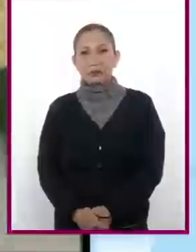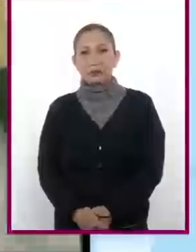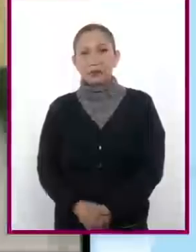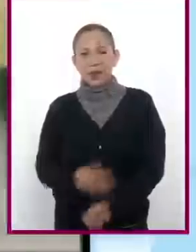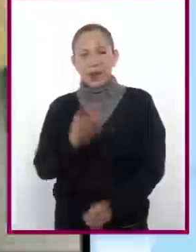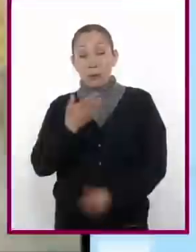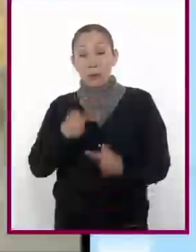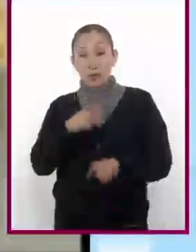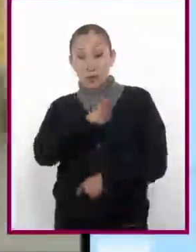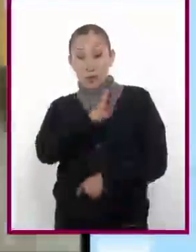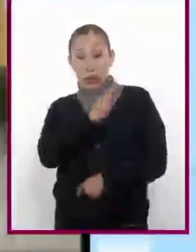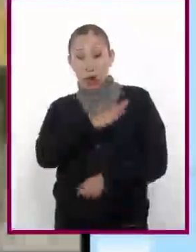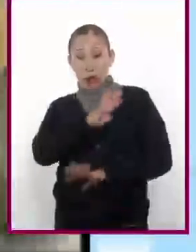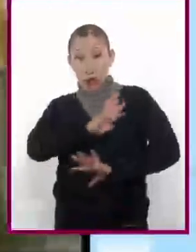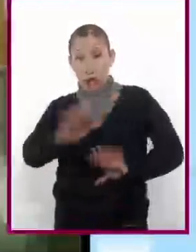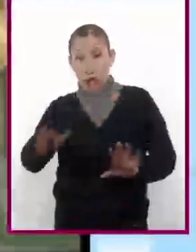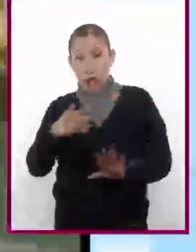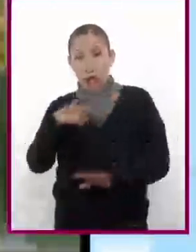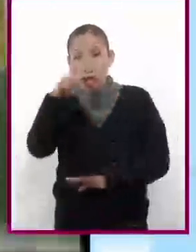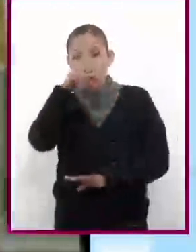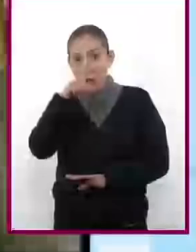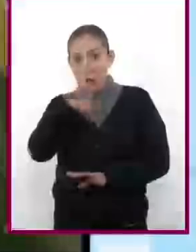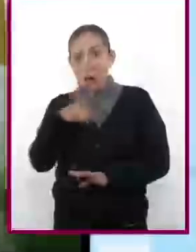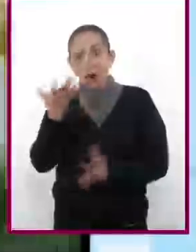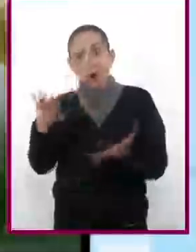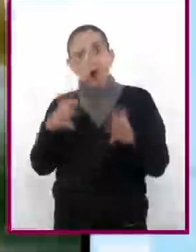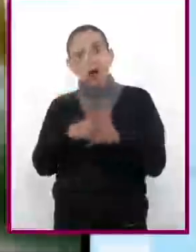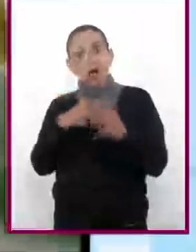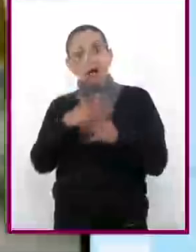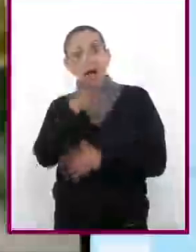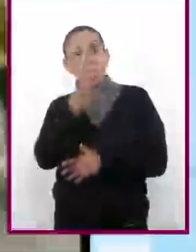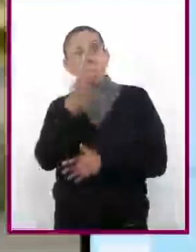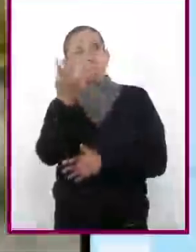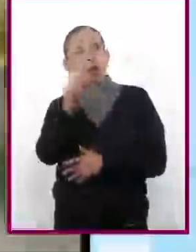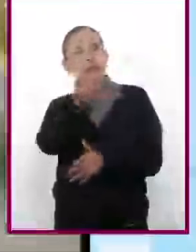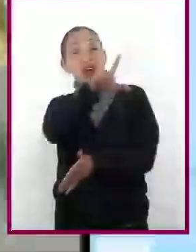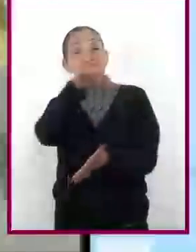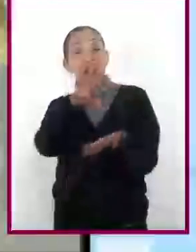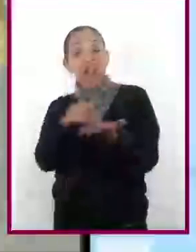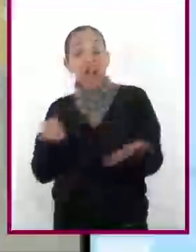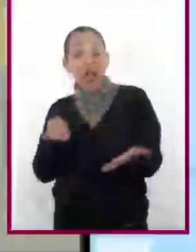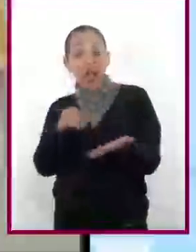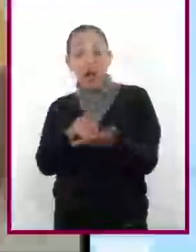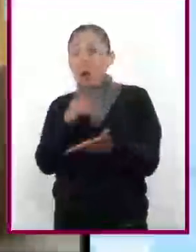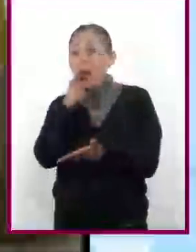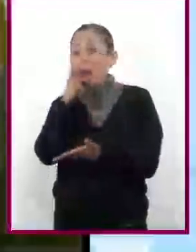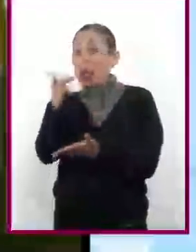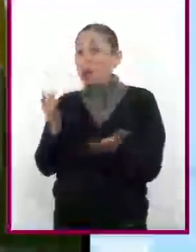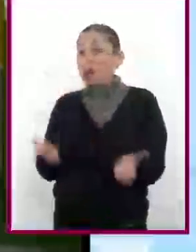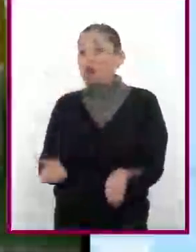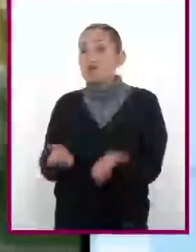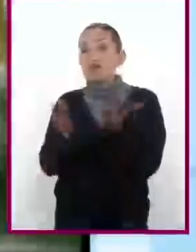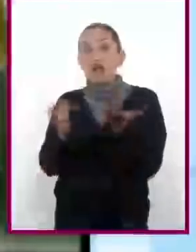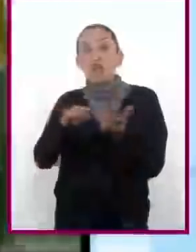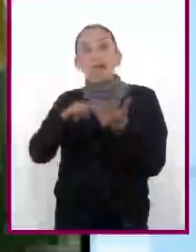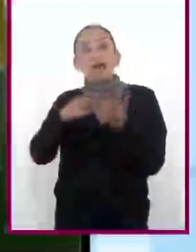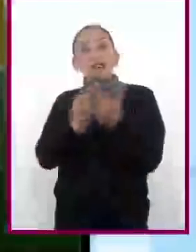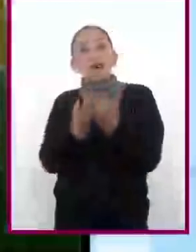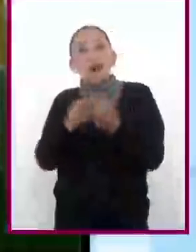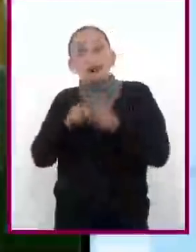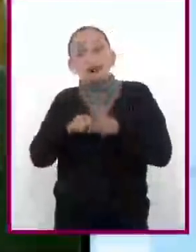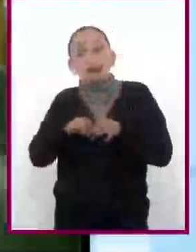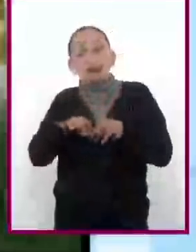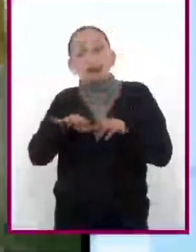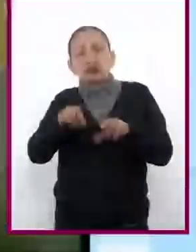El español, ya convertido en lenguaje de guerra, de mandatos y leyes, o en las palabras de aliento, comenzó a